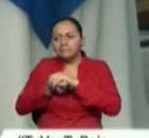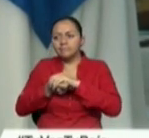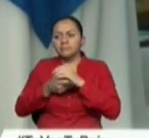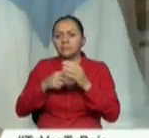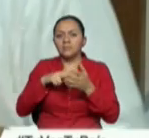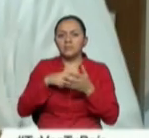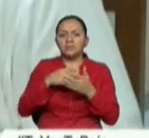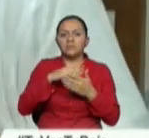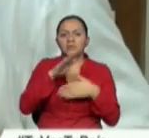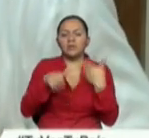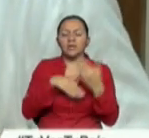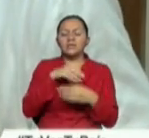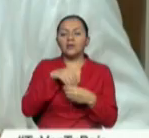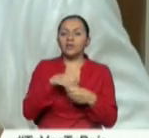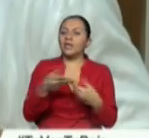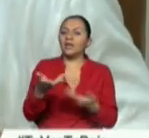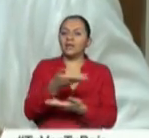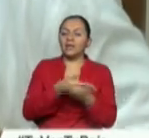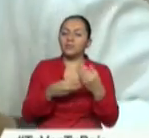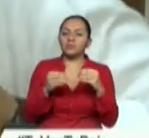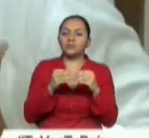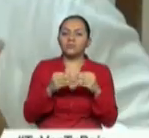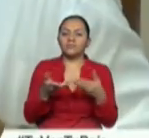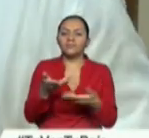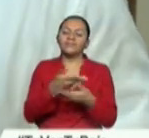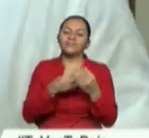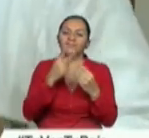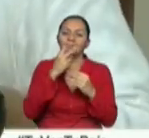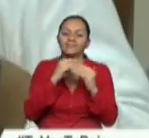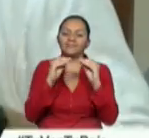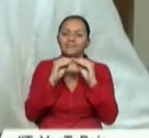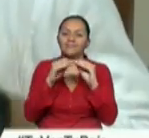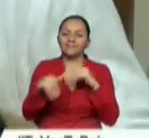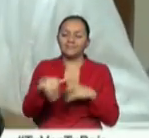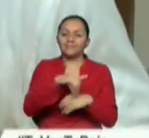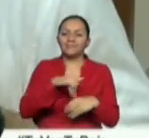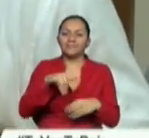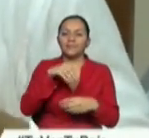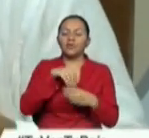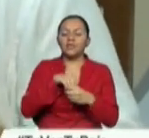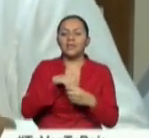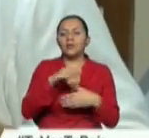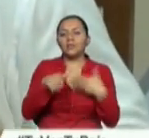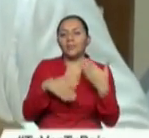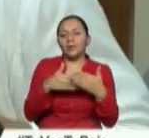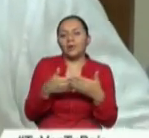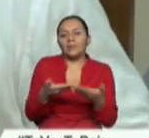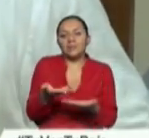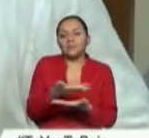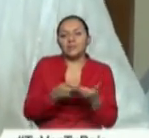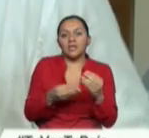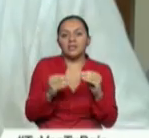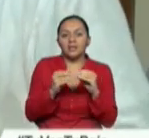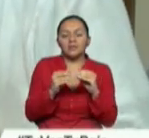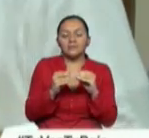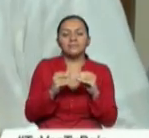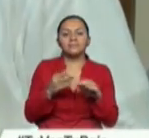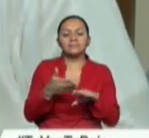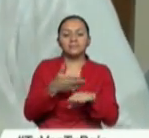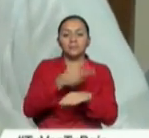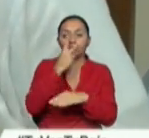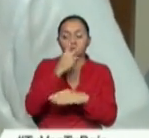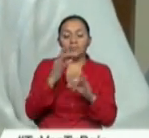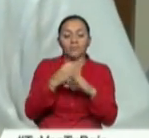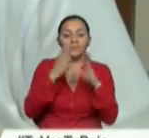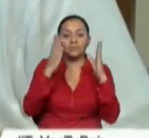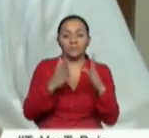Entonces es muy sano para la república para la democracia para la transparencia para la verdadera lucha contra la corrupción que los